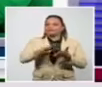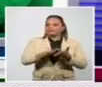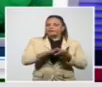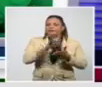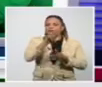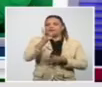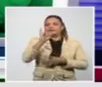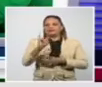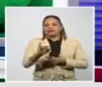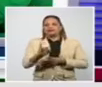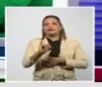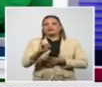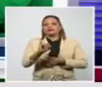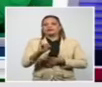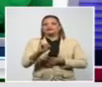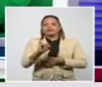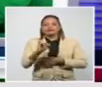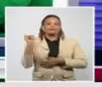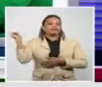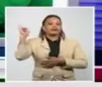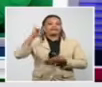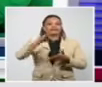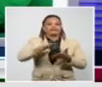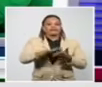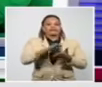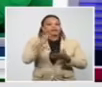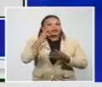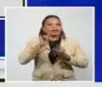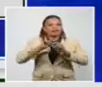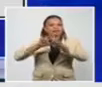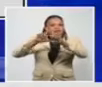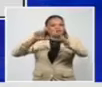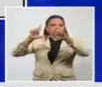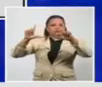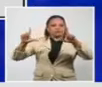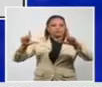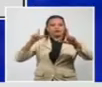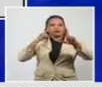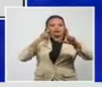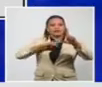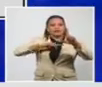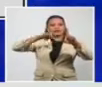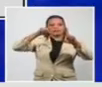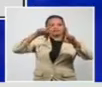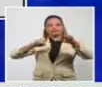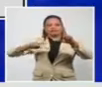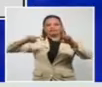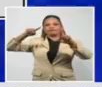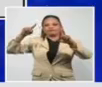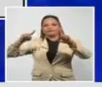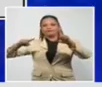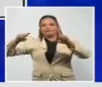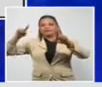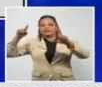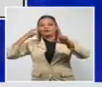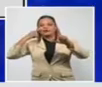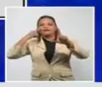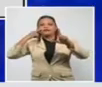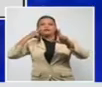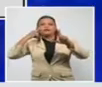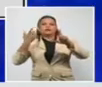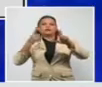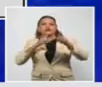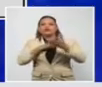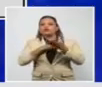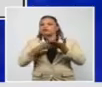importados. En el gráfico se puede ver el comportamiento como ha sido desde hace 15 días y más